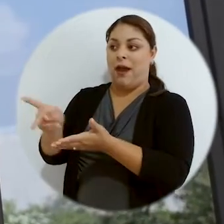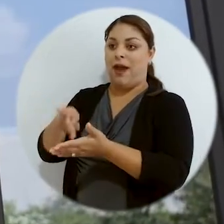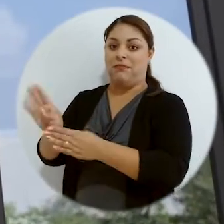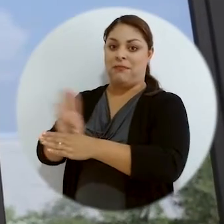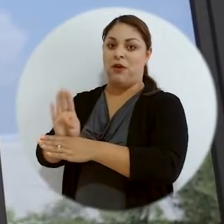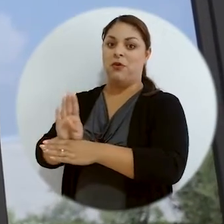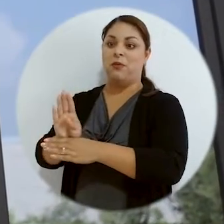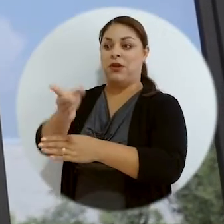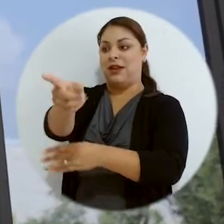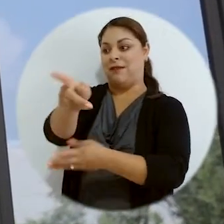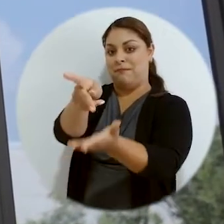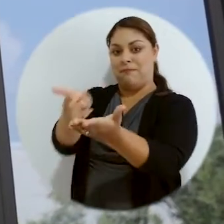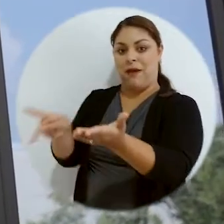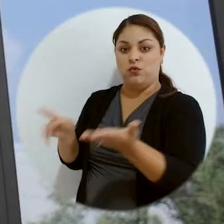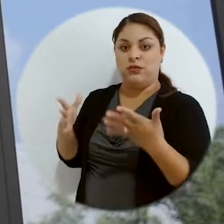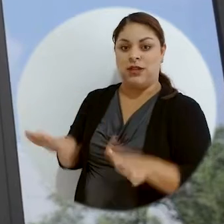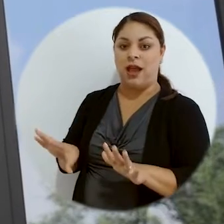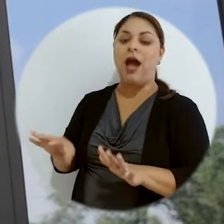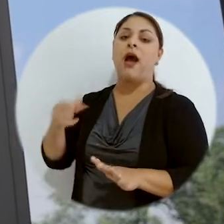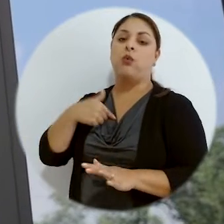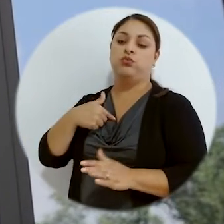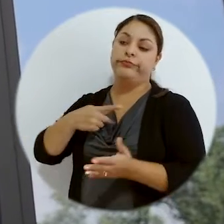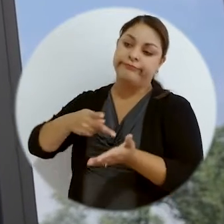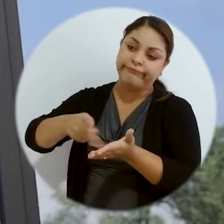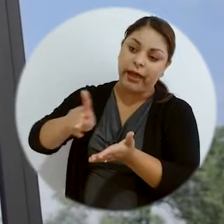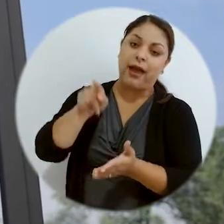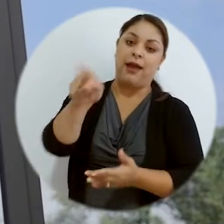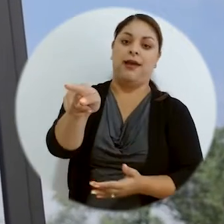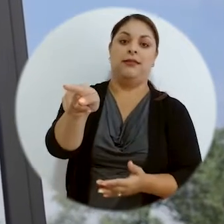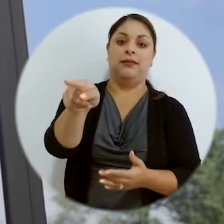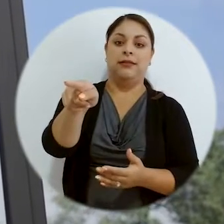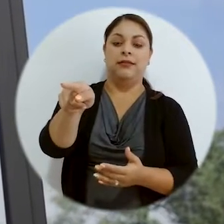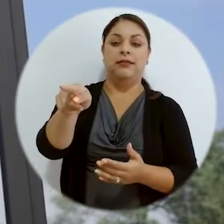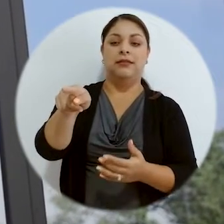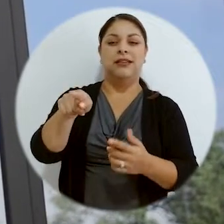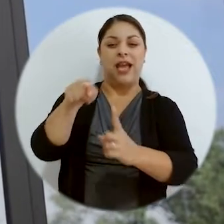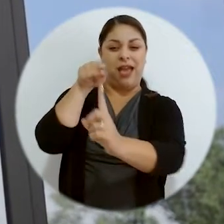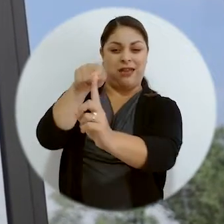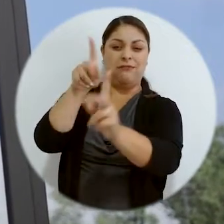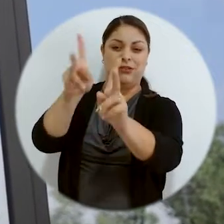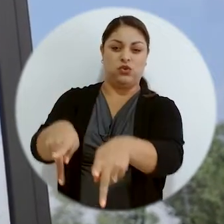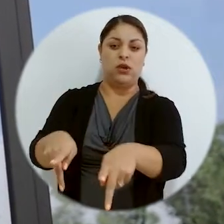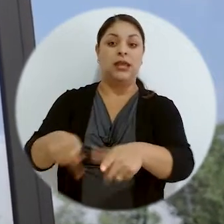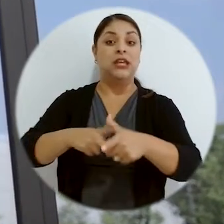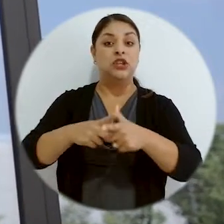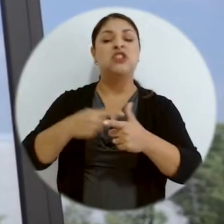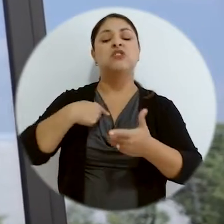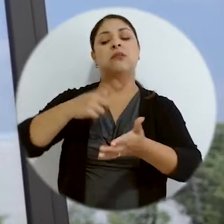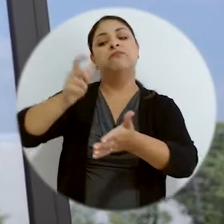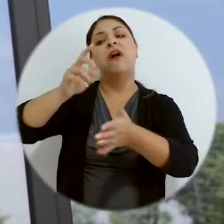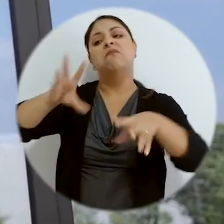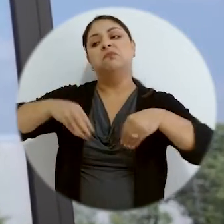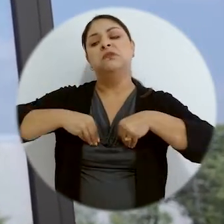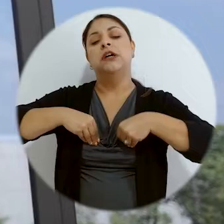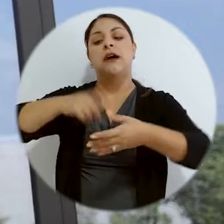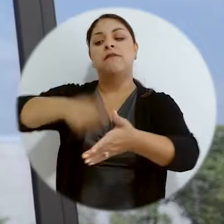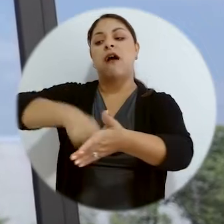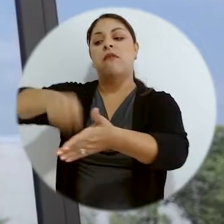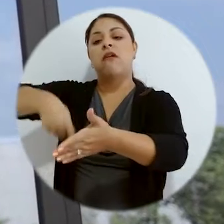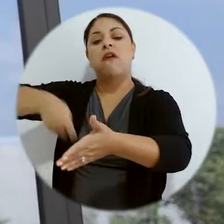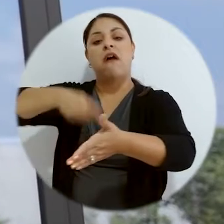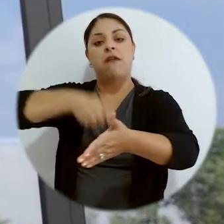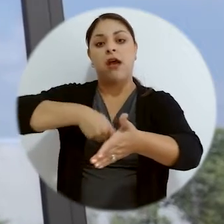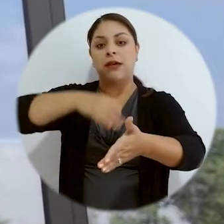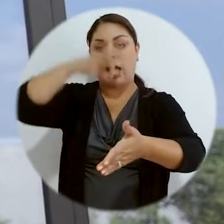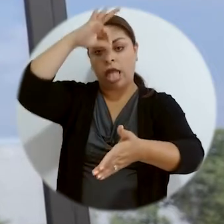agiotista. Pero cuando firma los contratos no se da cuenta, por falta de educación financiera o porque ya no tiene opción, porque va a perder su